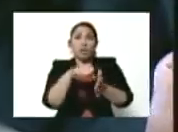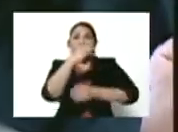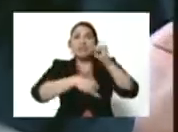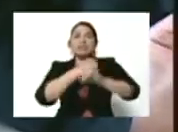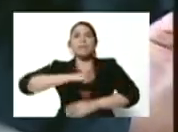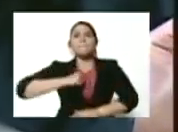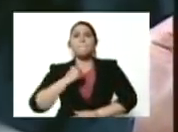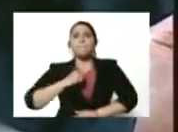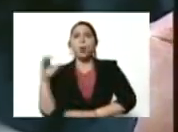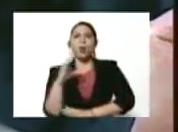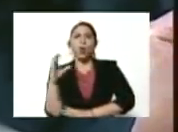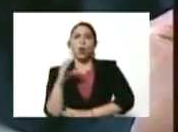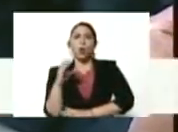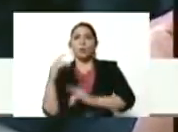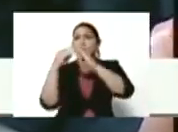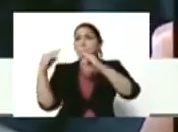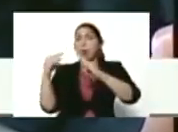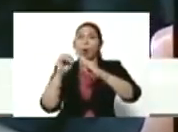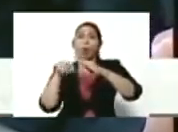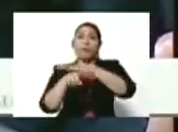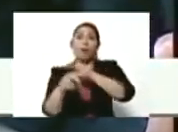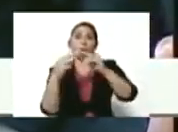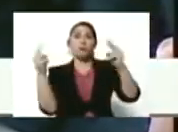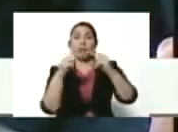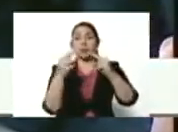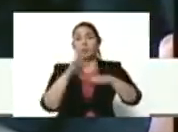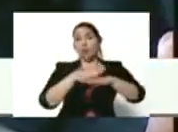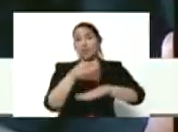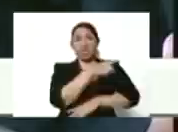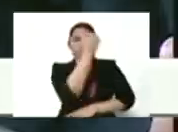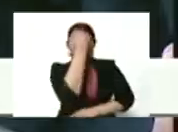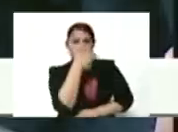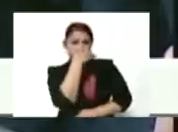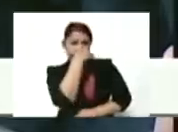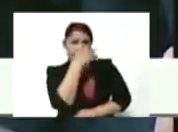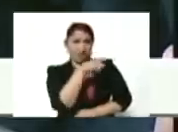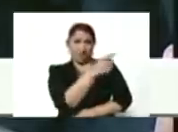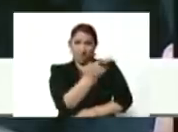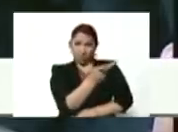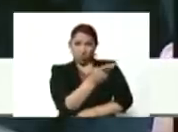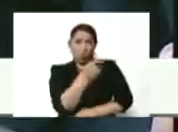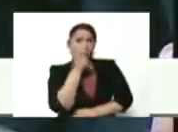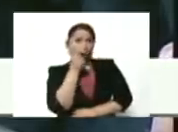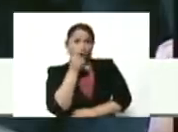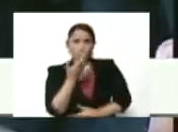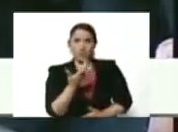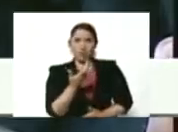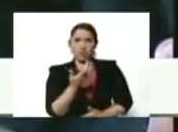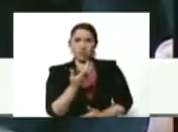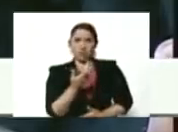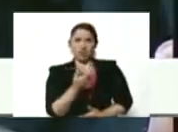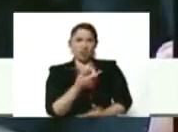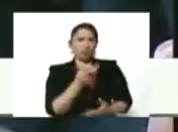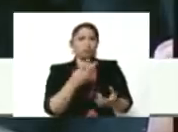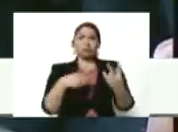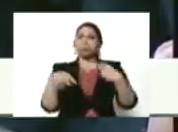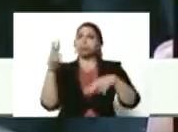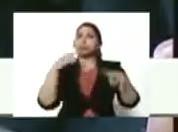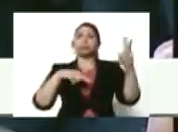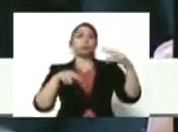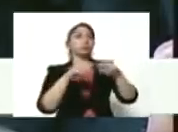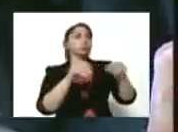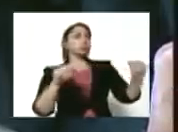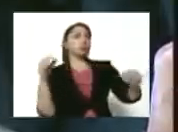o un kiosquito o debe ser debajo de un puente, porque estos criminales, estos homicidas, se desplazaron por todo el territorio de